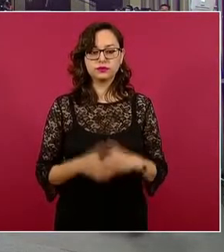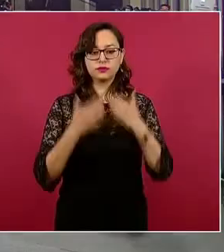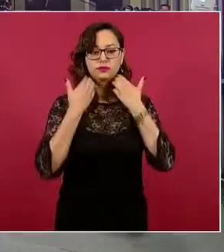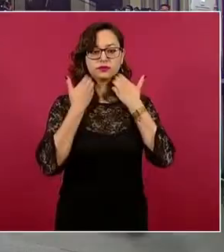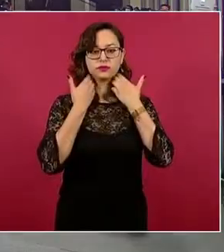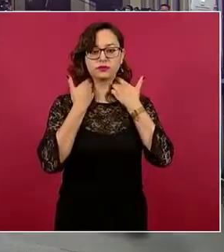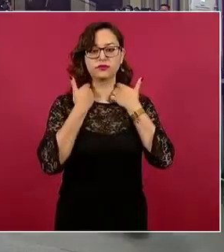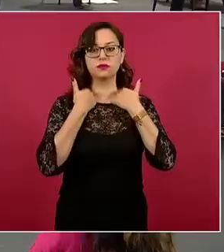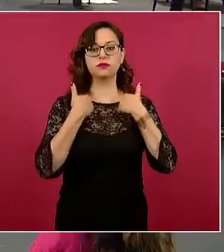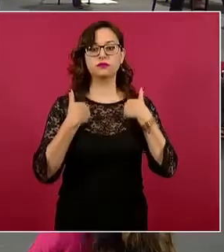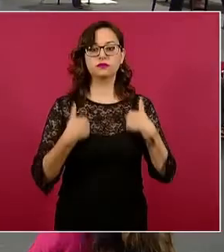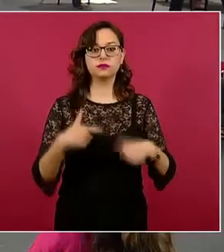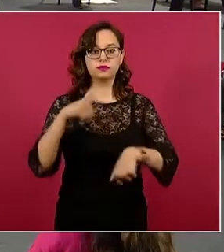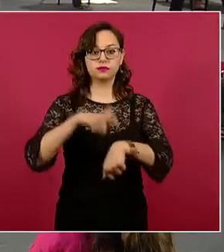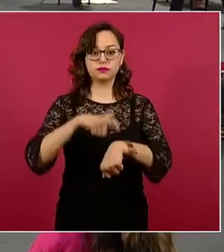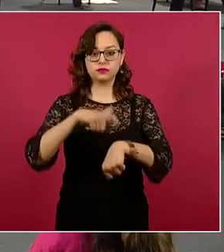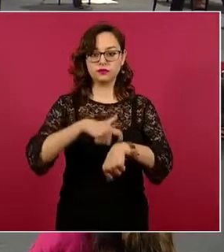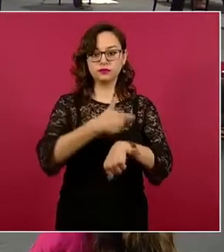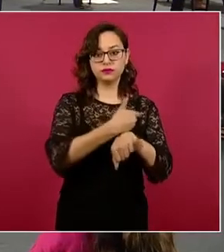horario extendido